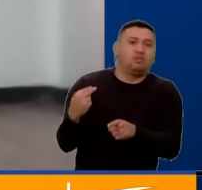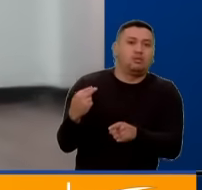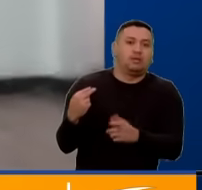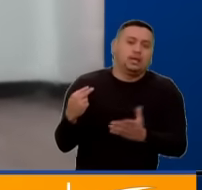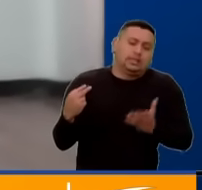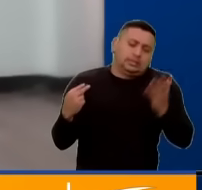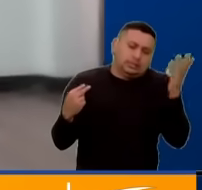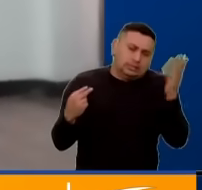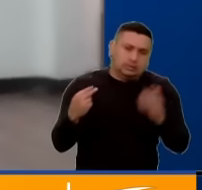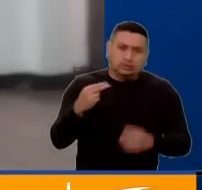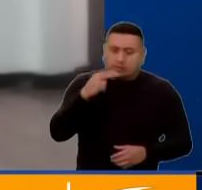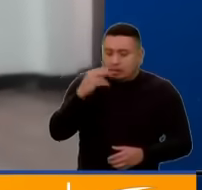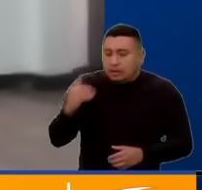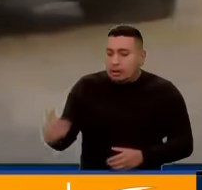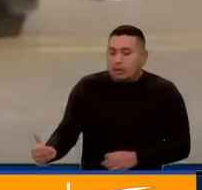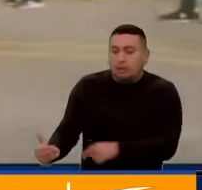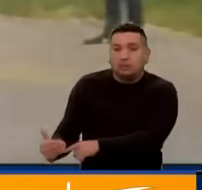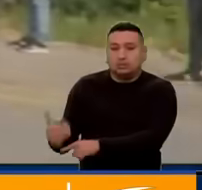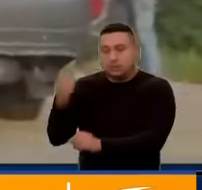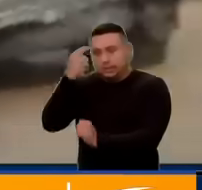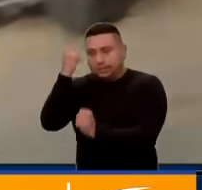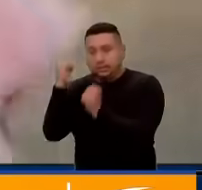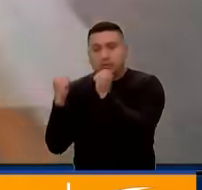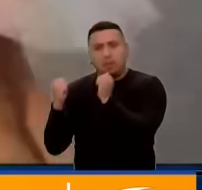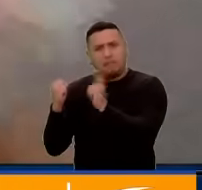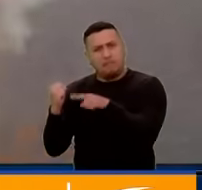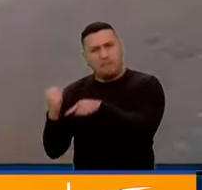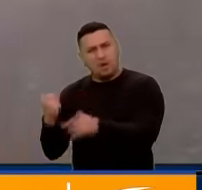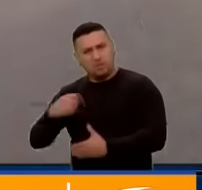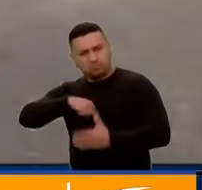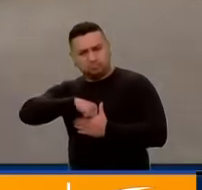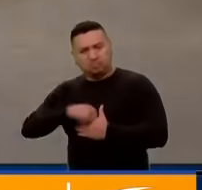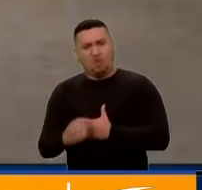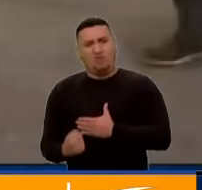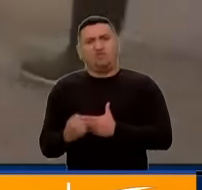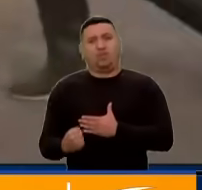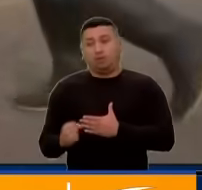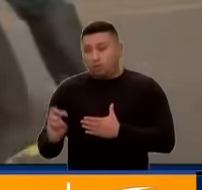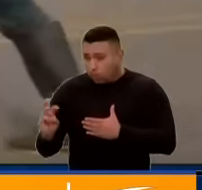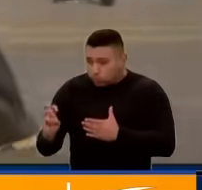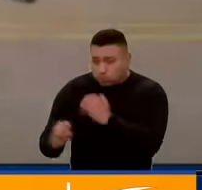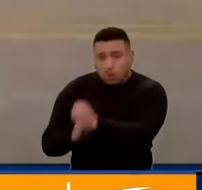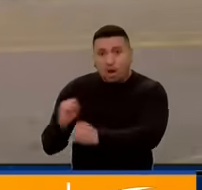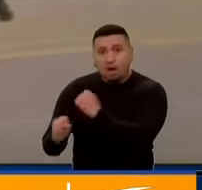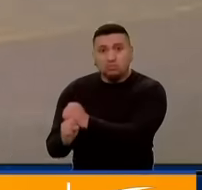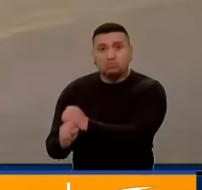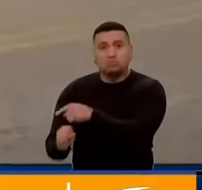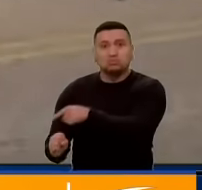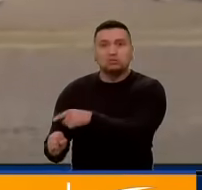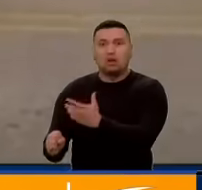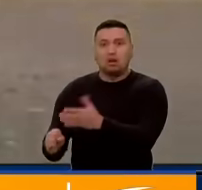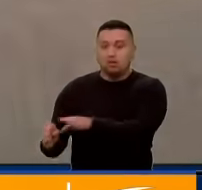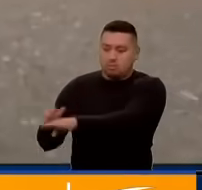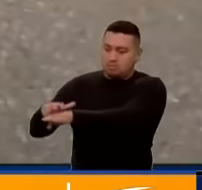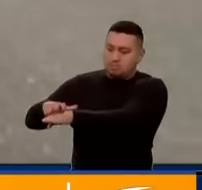y no sé de dónde sacó el carácter, una niña de tan solo 8 años y se bota del vehículo gritando